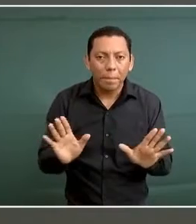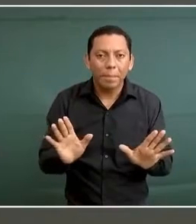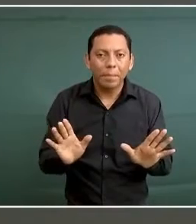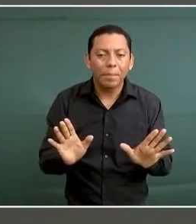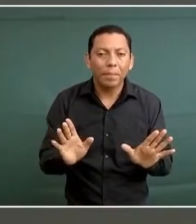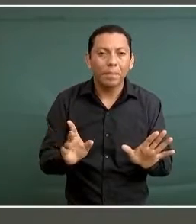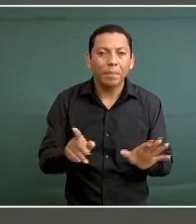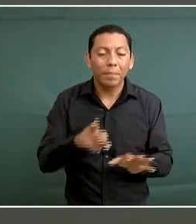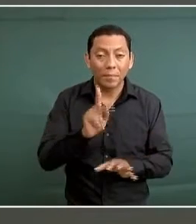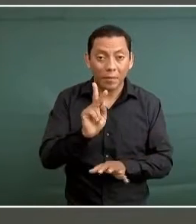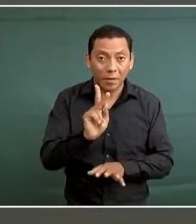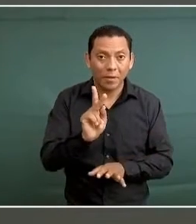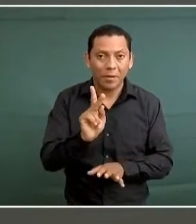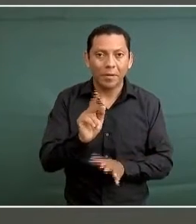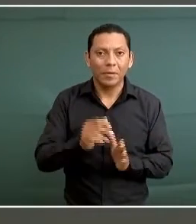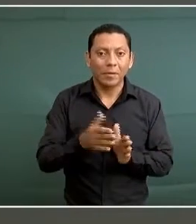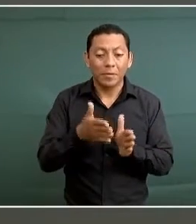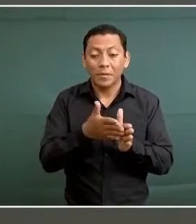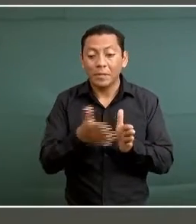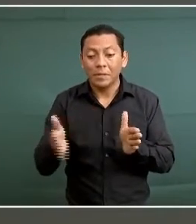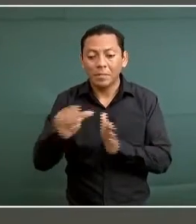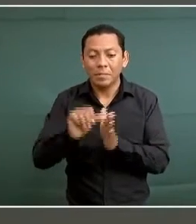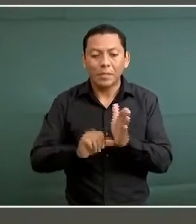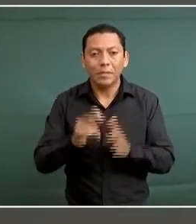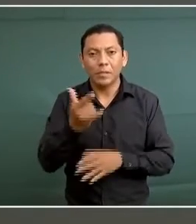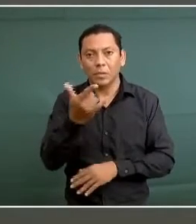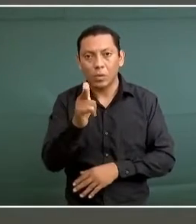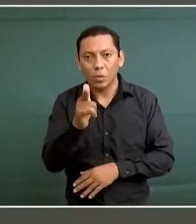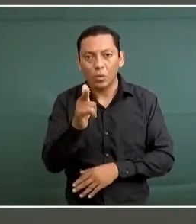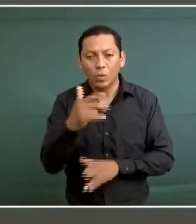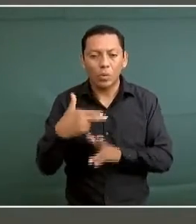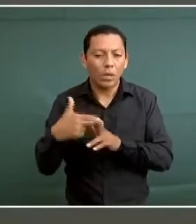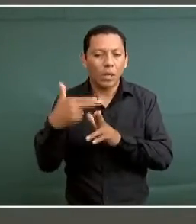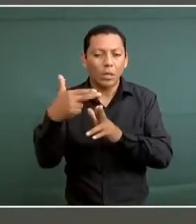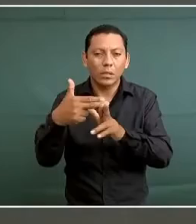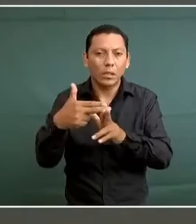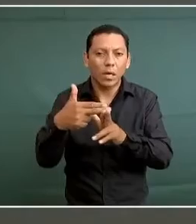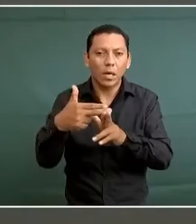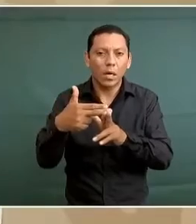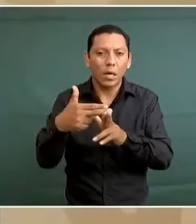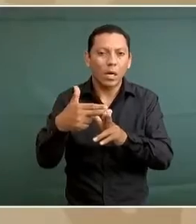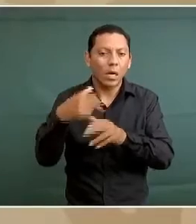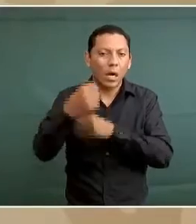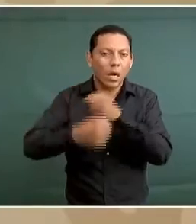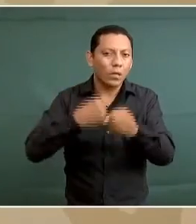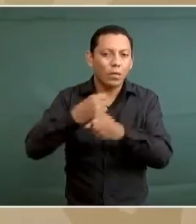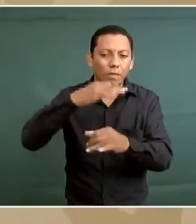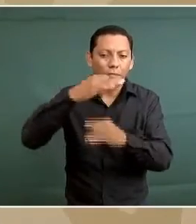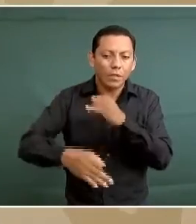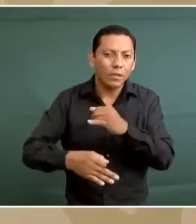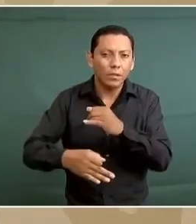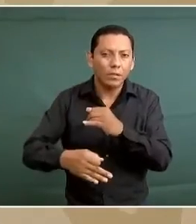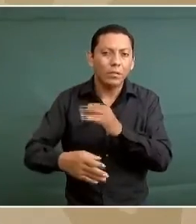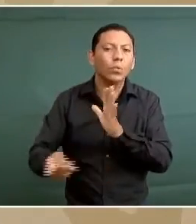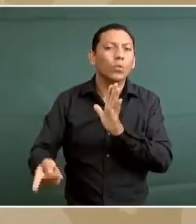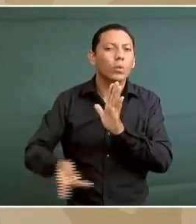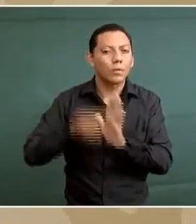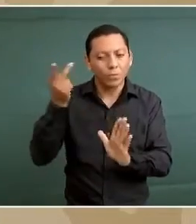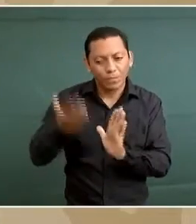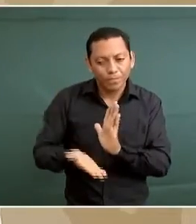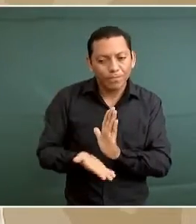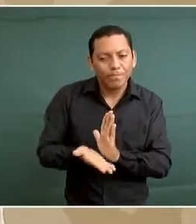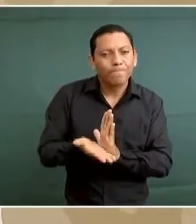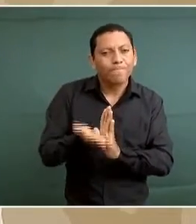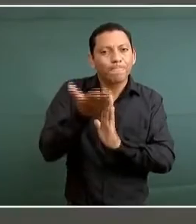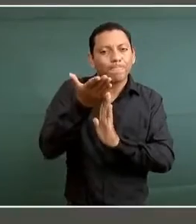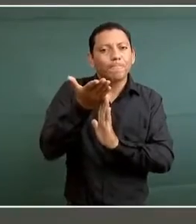de julio hasta finales de año vamos a recuperar va a